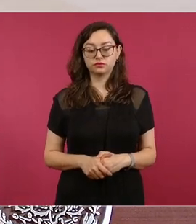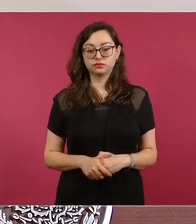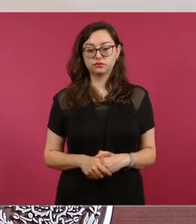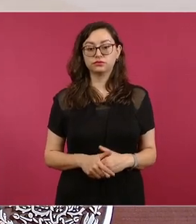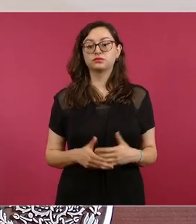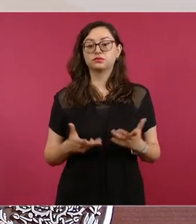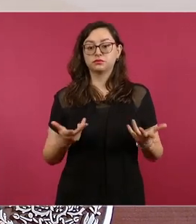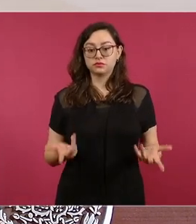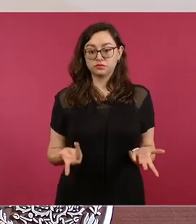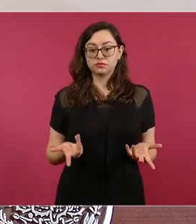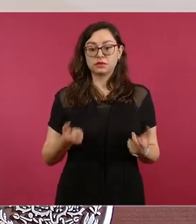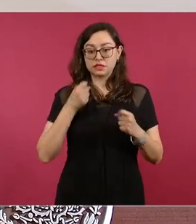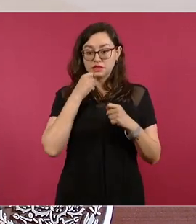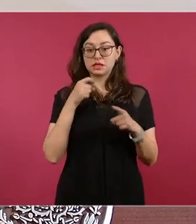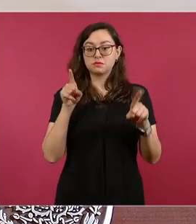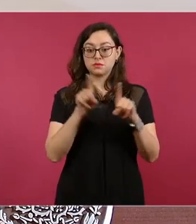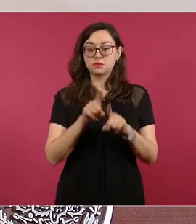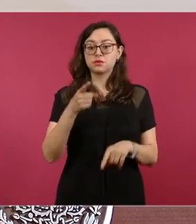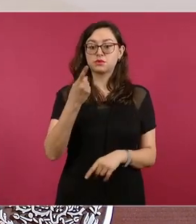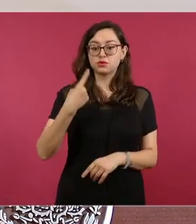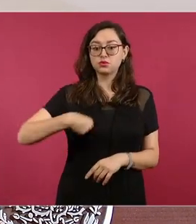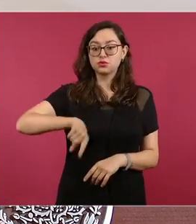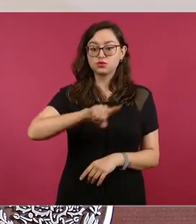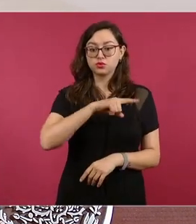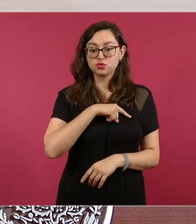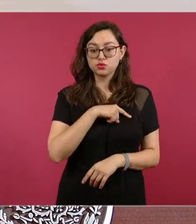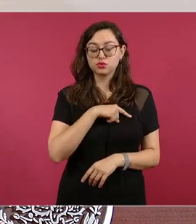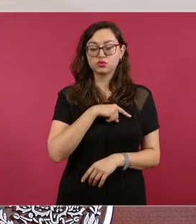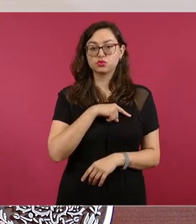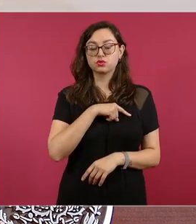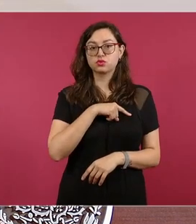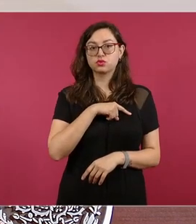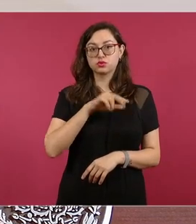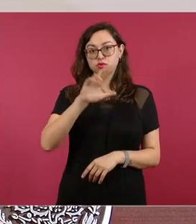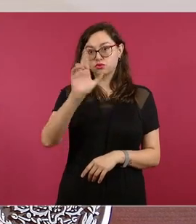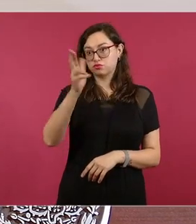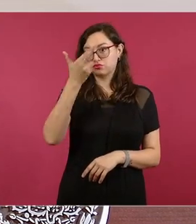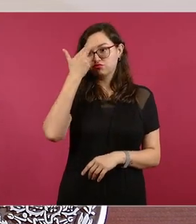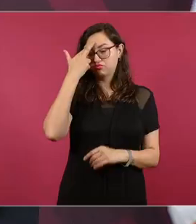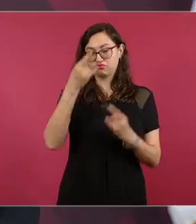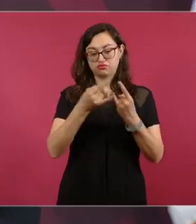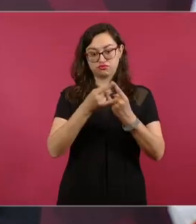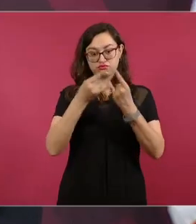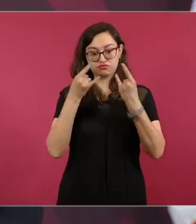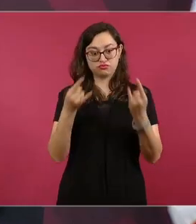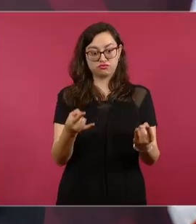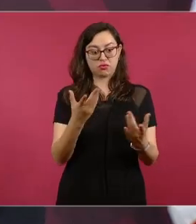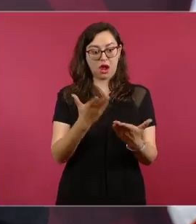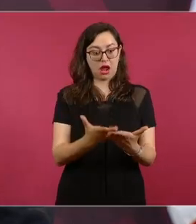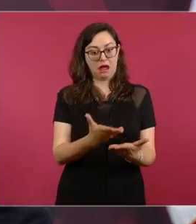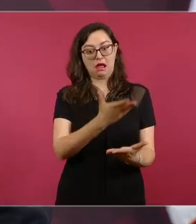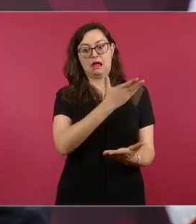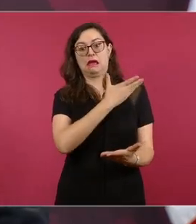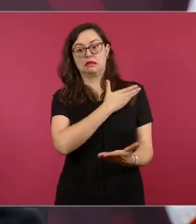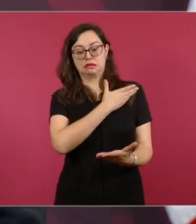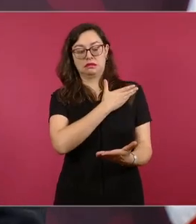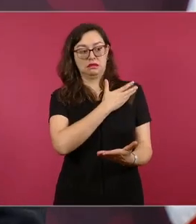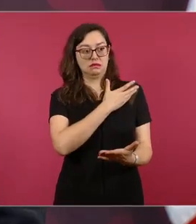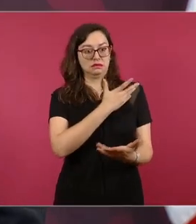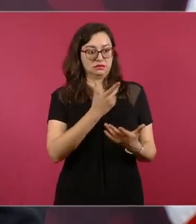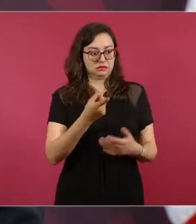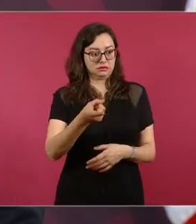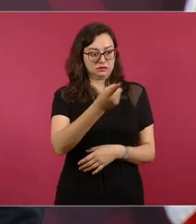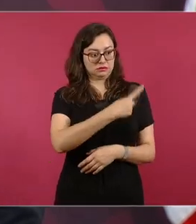tuvieron la osadía, tuvieron el arrojo